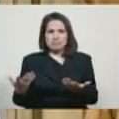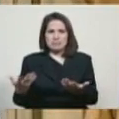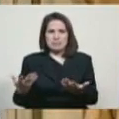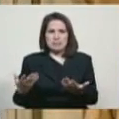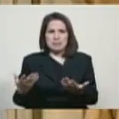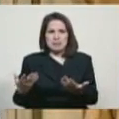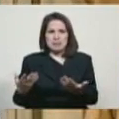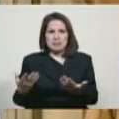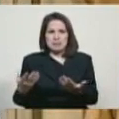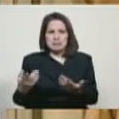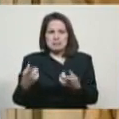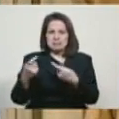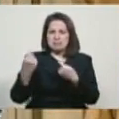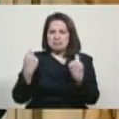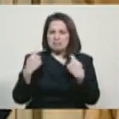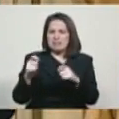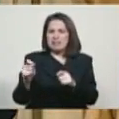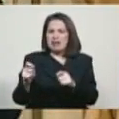Tratar de